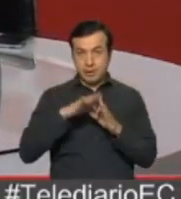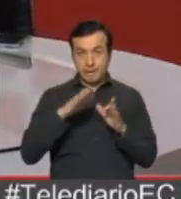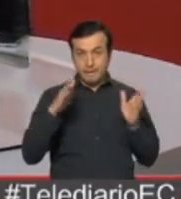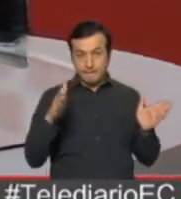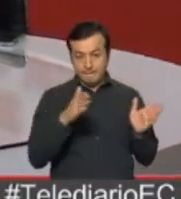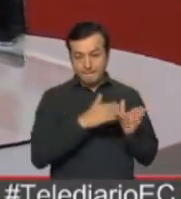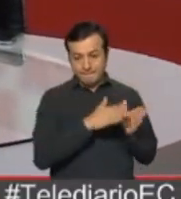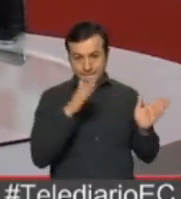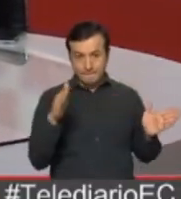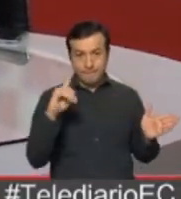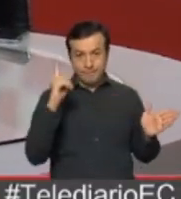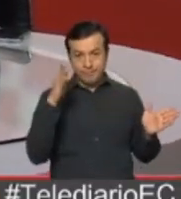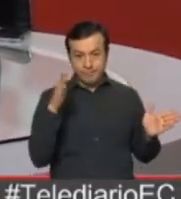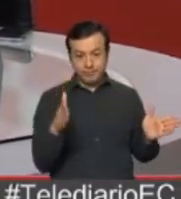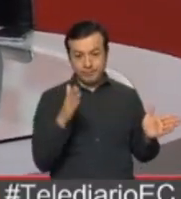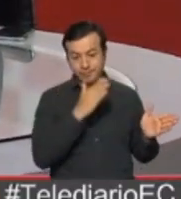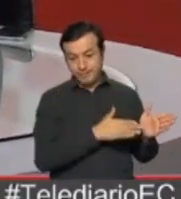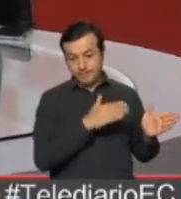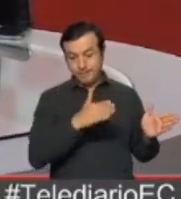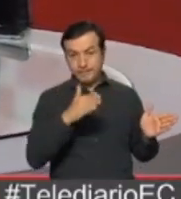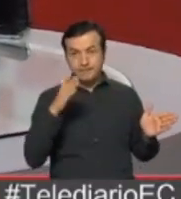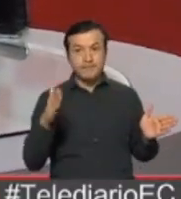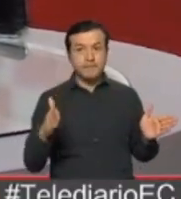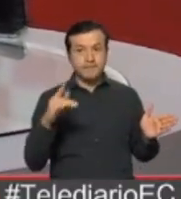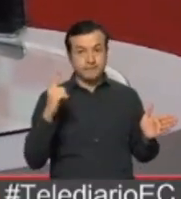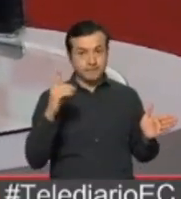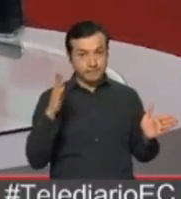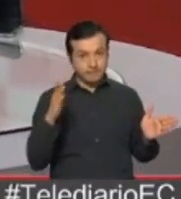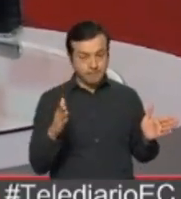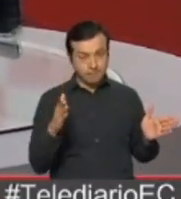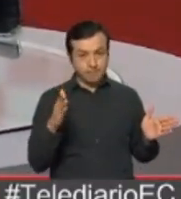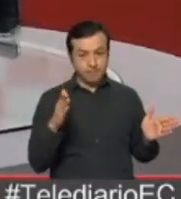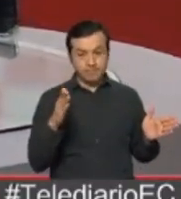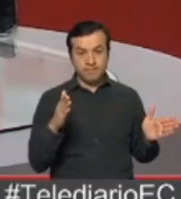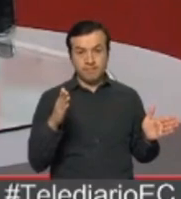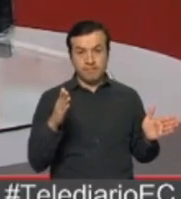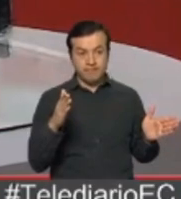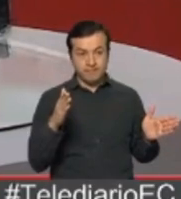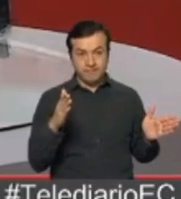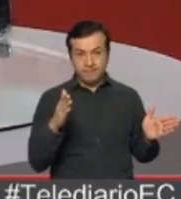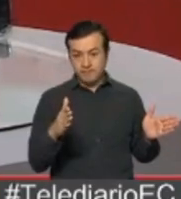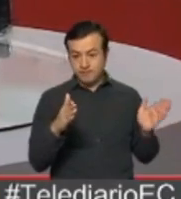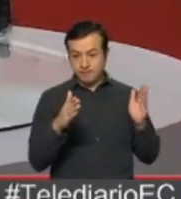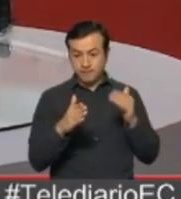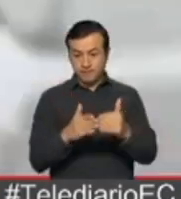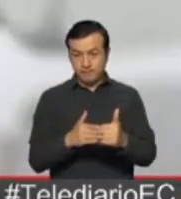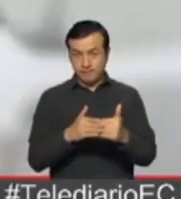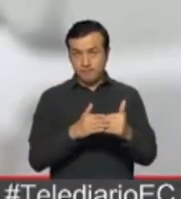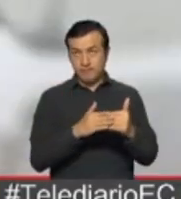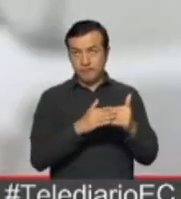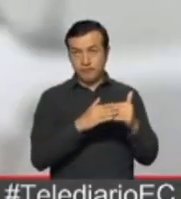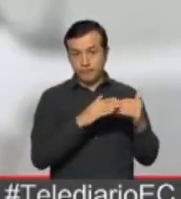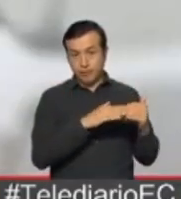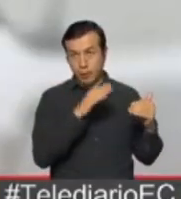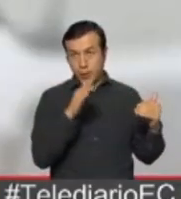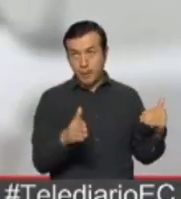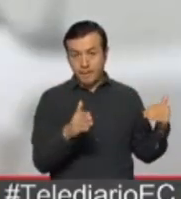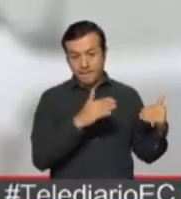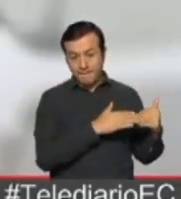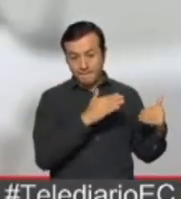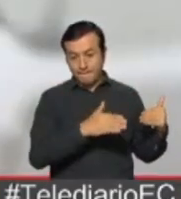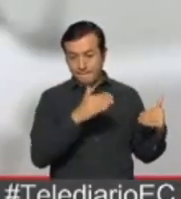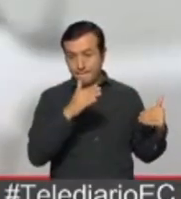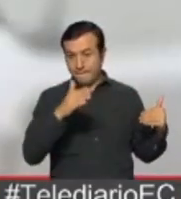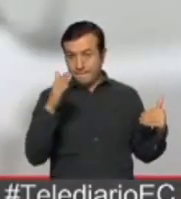la fase 1 y sus correspondientes sub bases ok y luego con un gatillador me ponga tirador o un elemento que